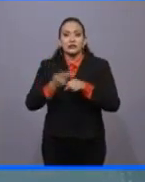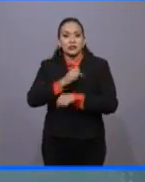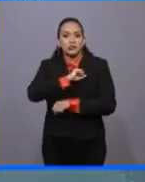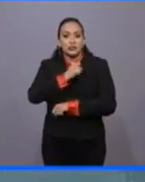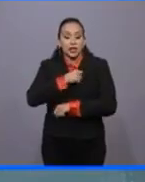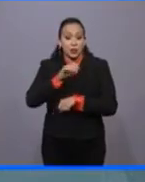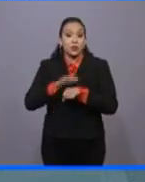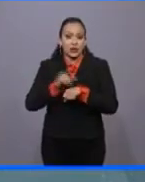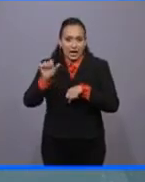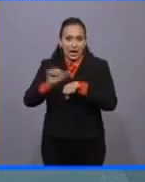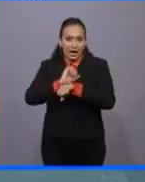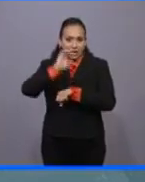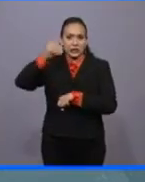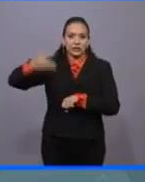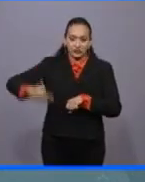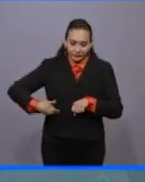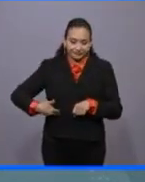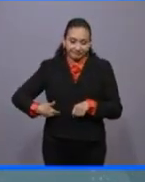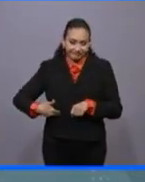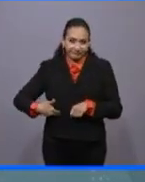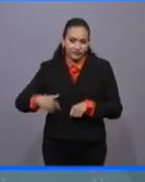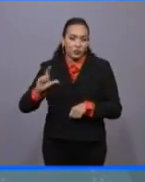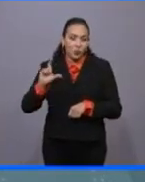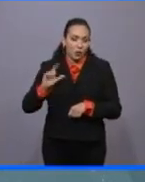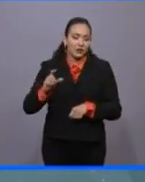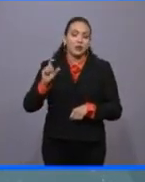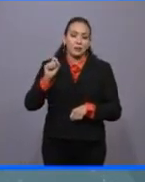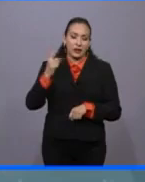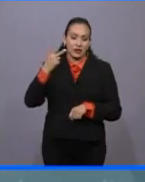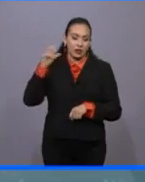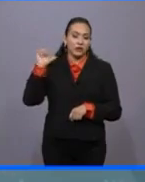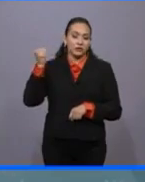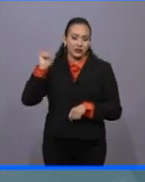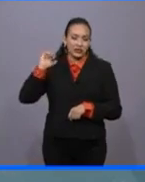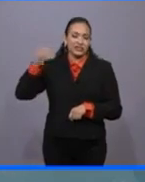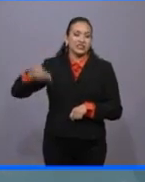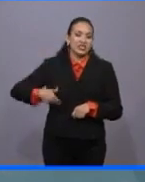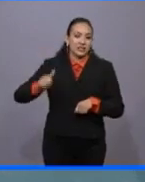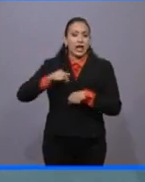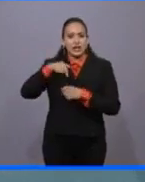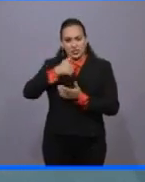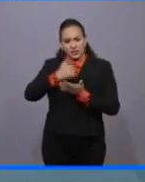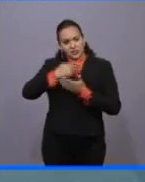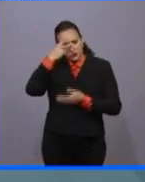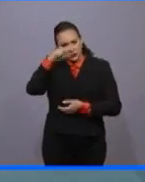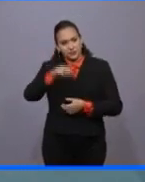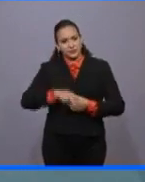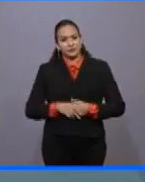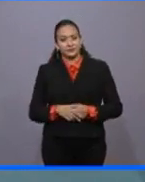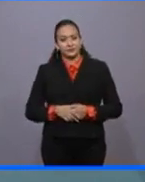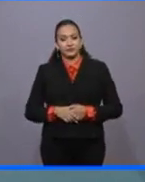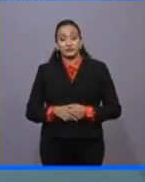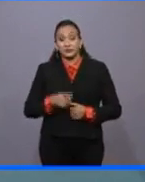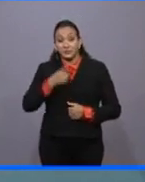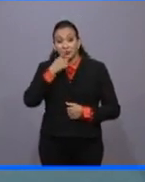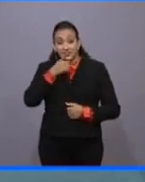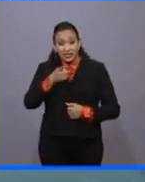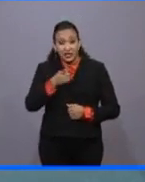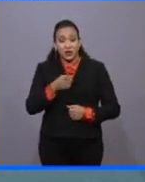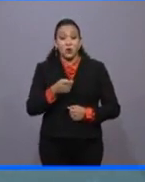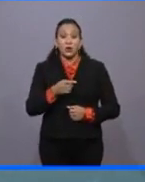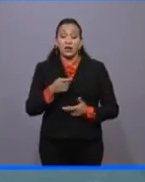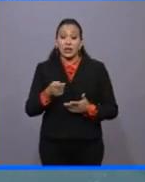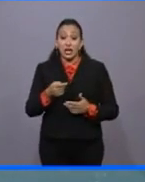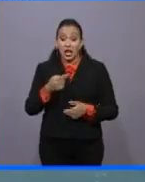del accidente automovilístico que sufrió el pasado 22 de agosto en la Ciudad de México. Señaló que en total